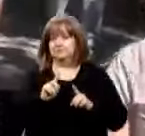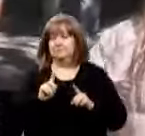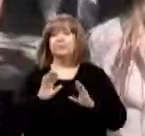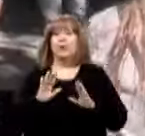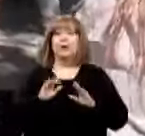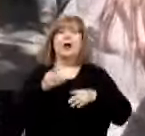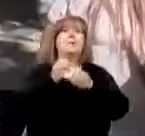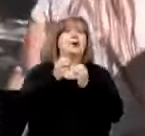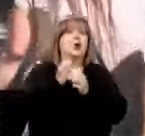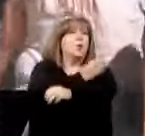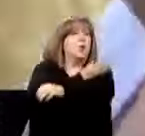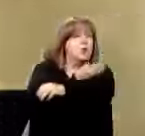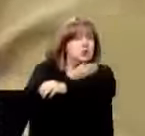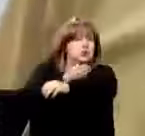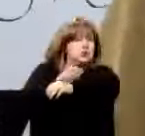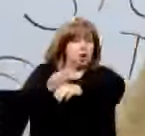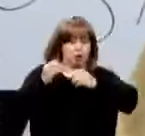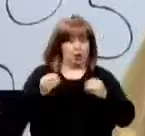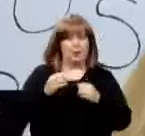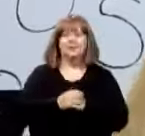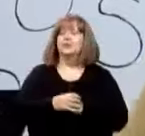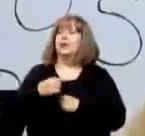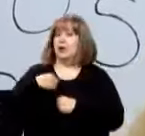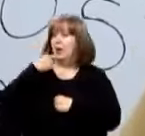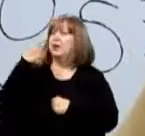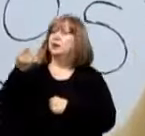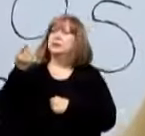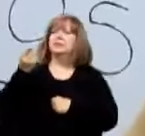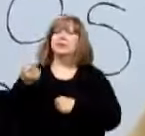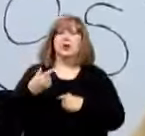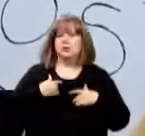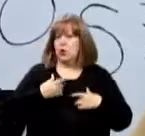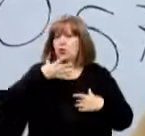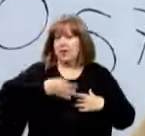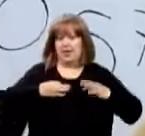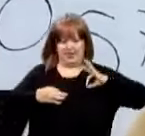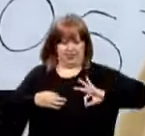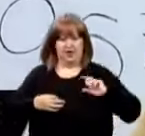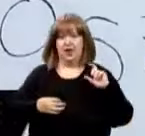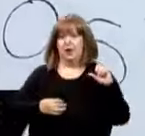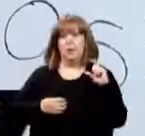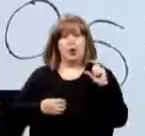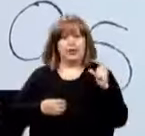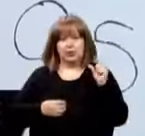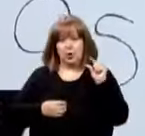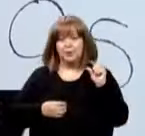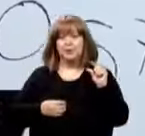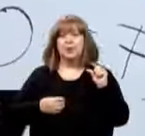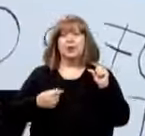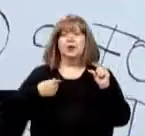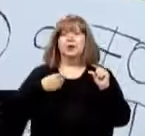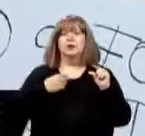el día de hoy? Bien. No, a mí no me alcanza. Yo llego a fin de mes, es una miseria lo que cobro.